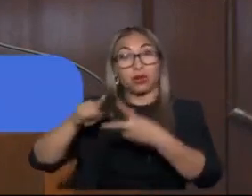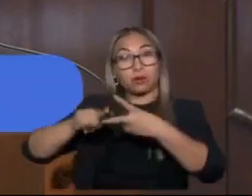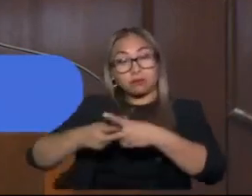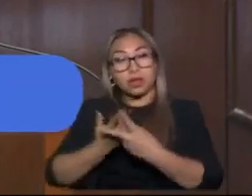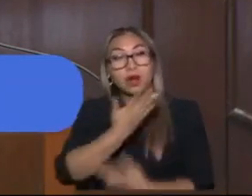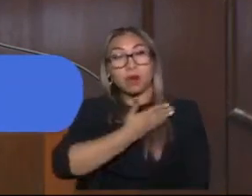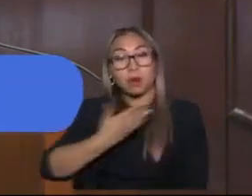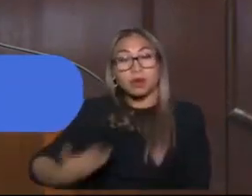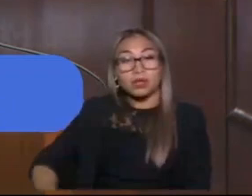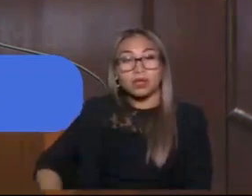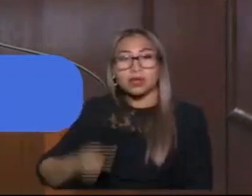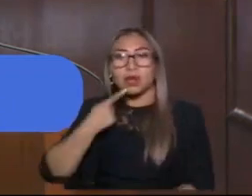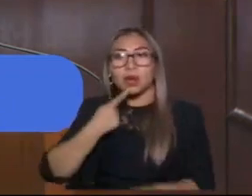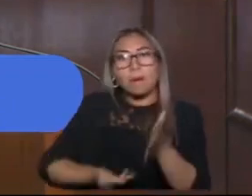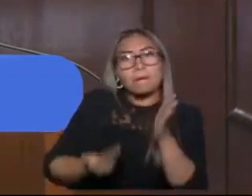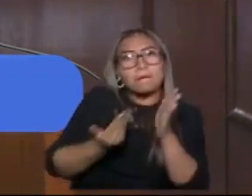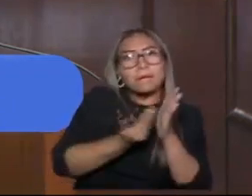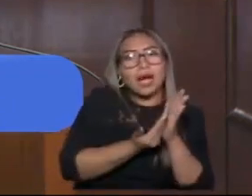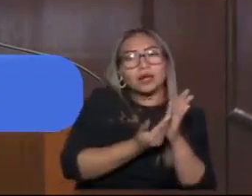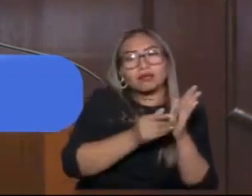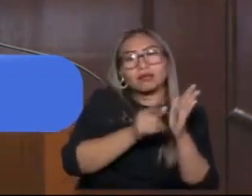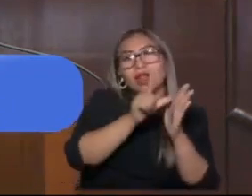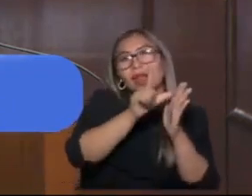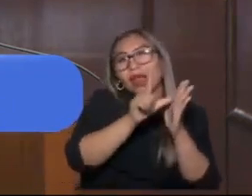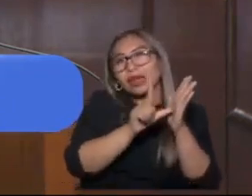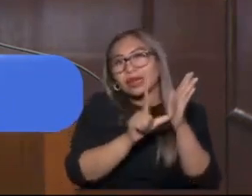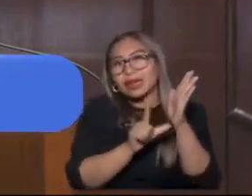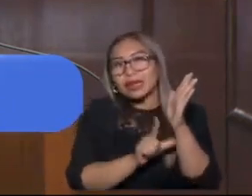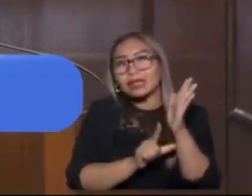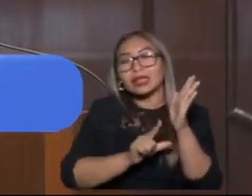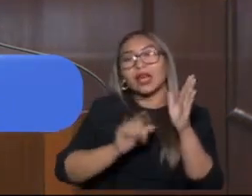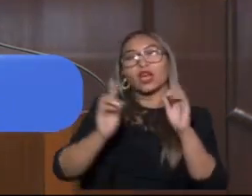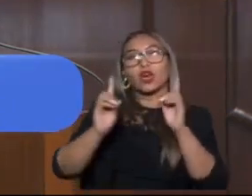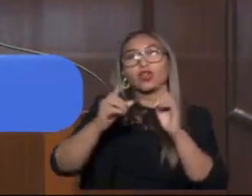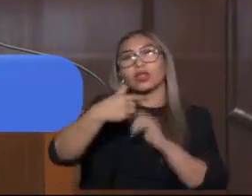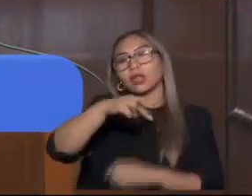incluido en la lista gris del Grupo de Acción Financiera GAFI,